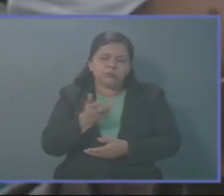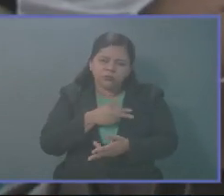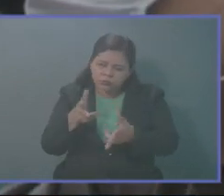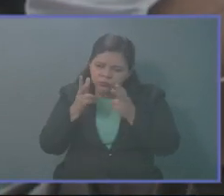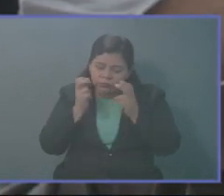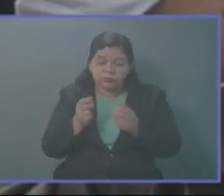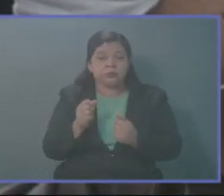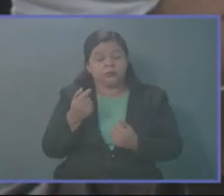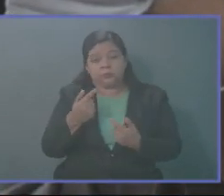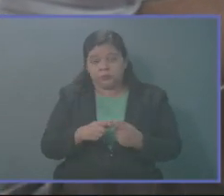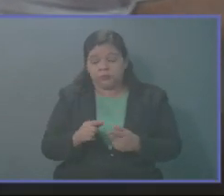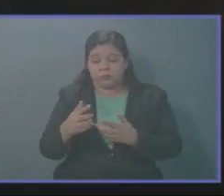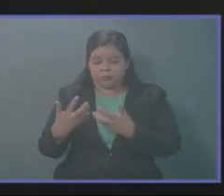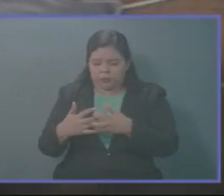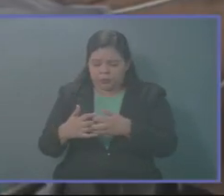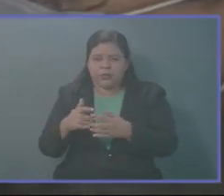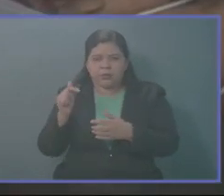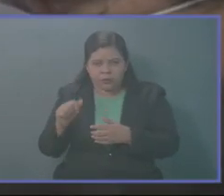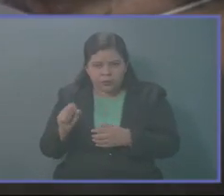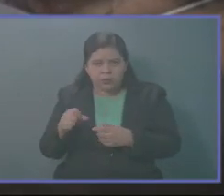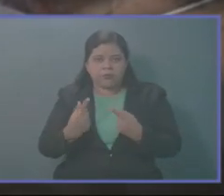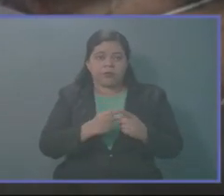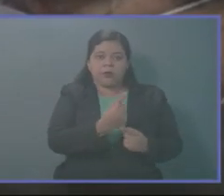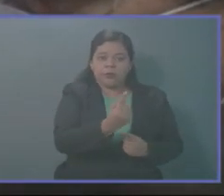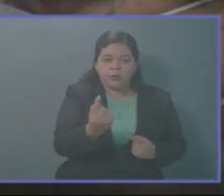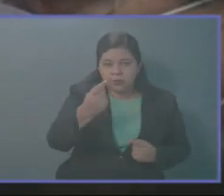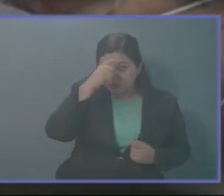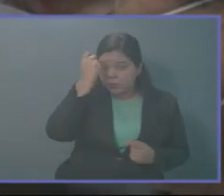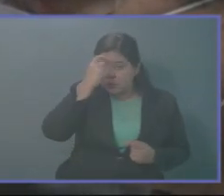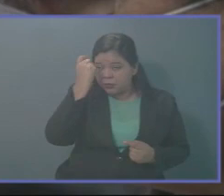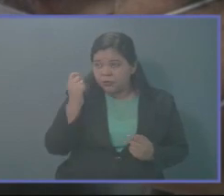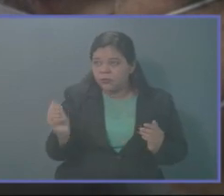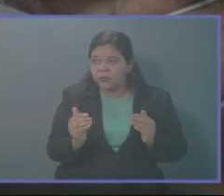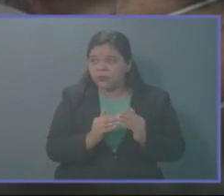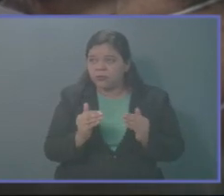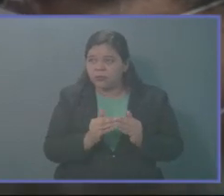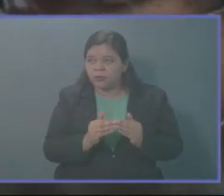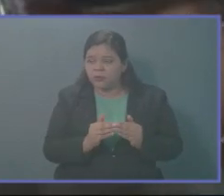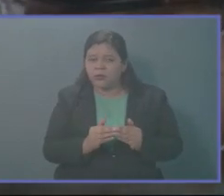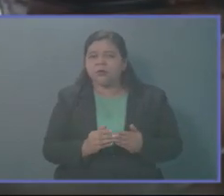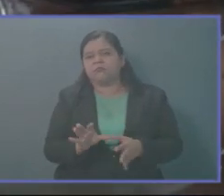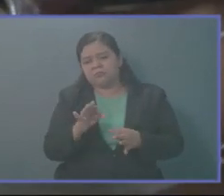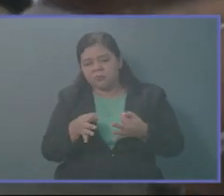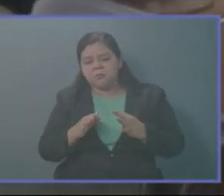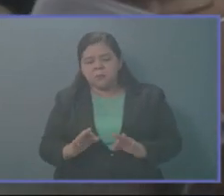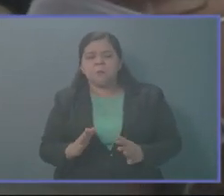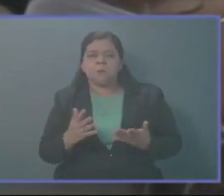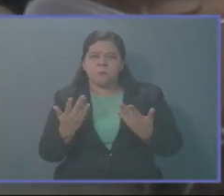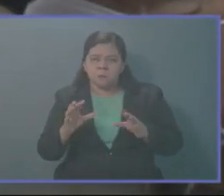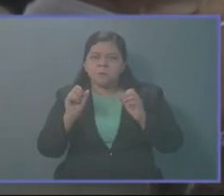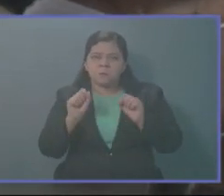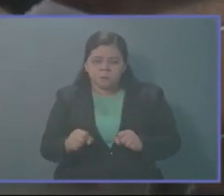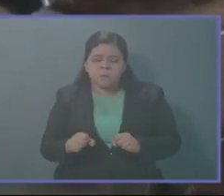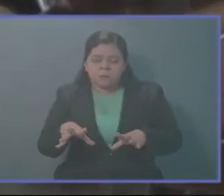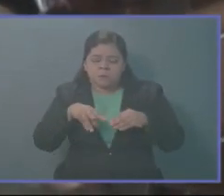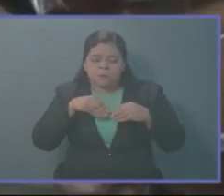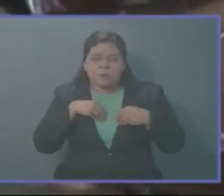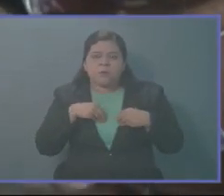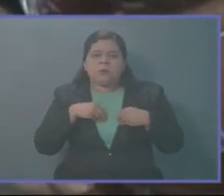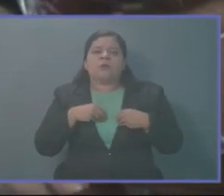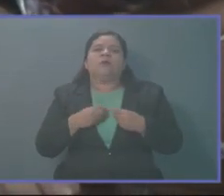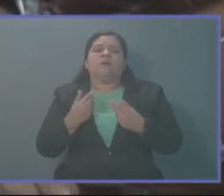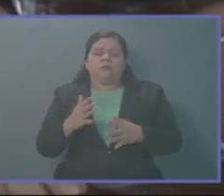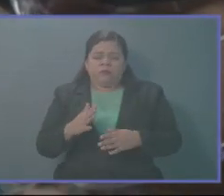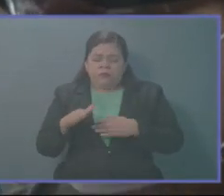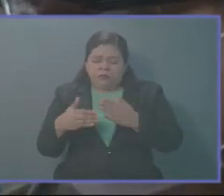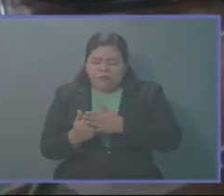el lado también de las empresas, pero los trabajadores y trabajadoras que de una u otra forma también pues se verían afectados